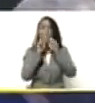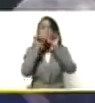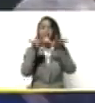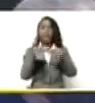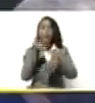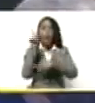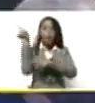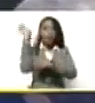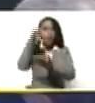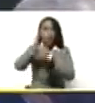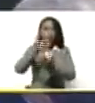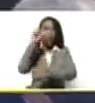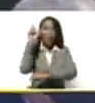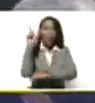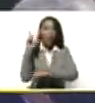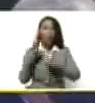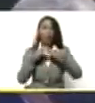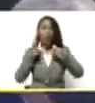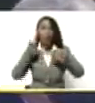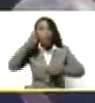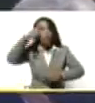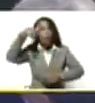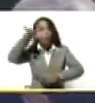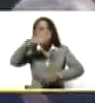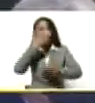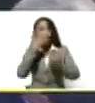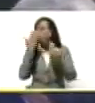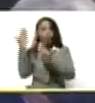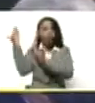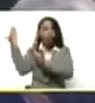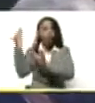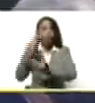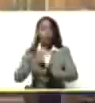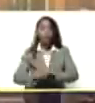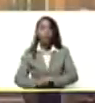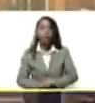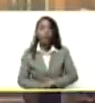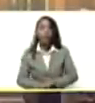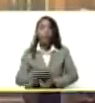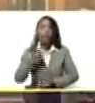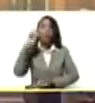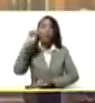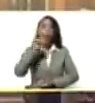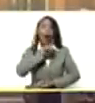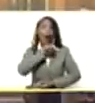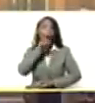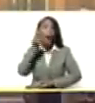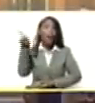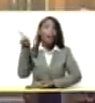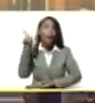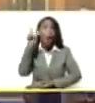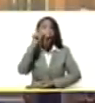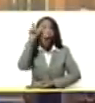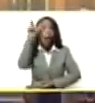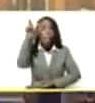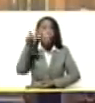vayan permitiendo la defensa del bolívar su recuperación futura